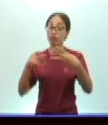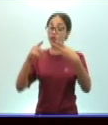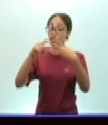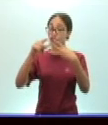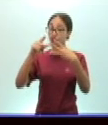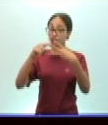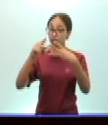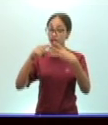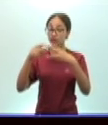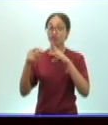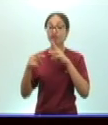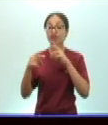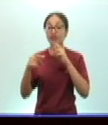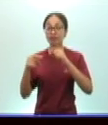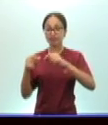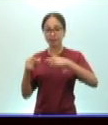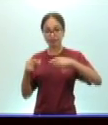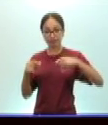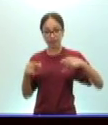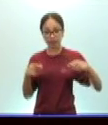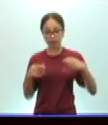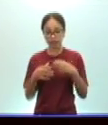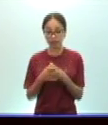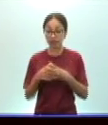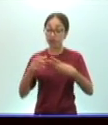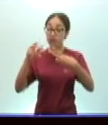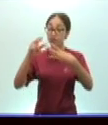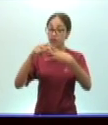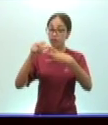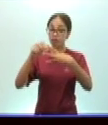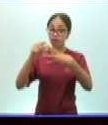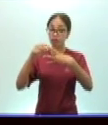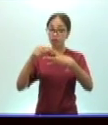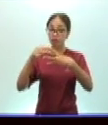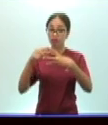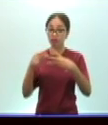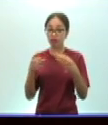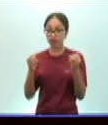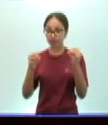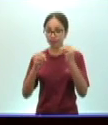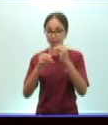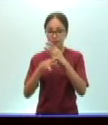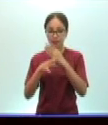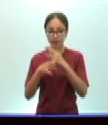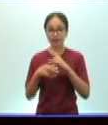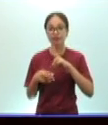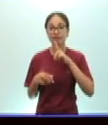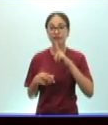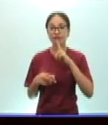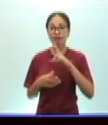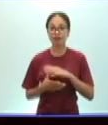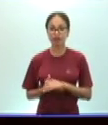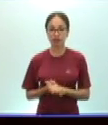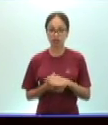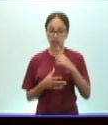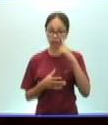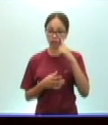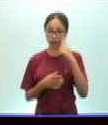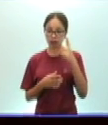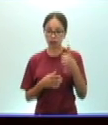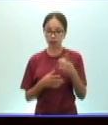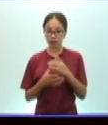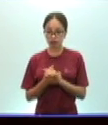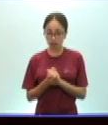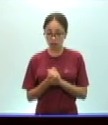y en el agua y la poliespuma también son prácticamente insolubles. Pero ¿qué diferencia pueden observar? Que el agua y la arena